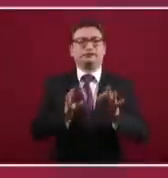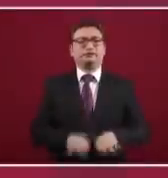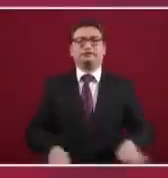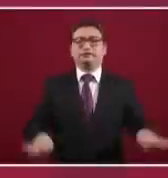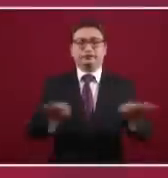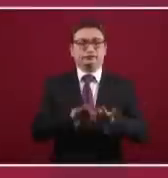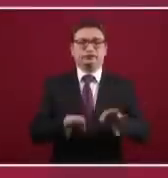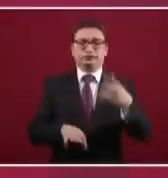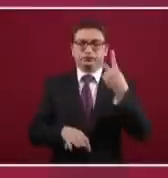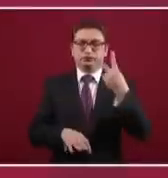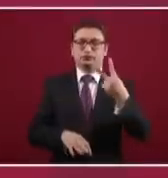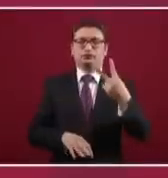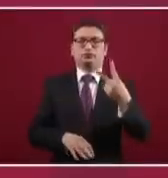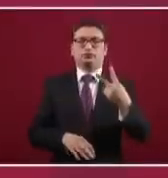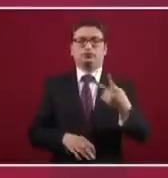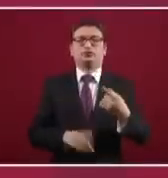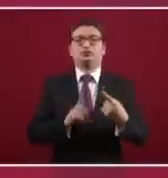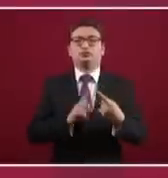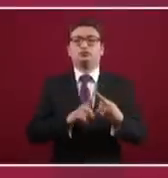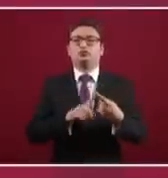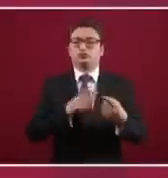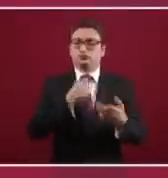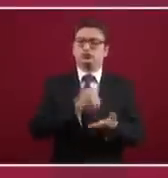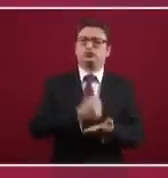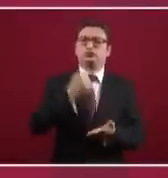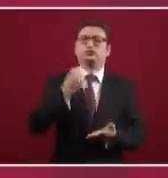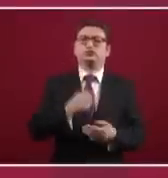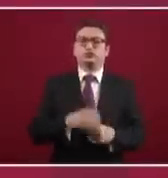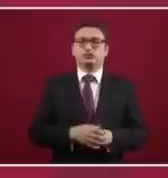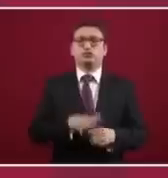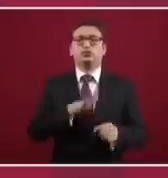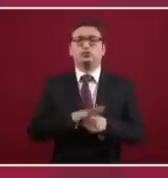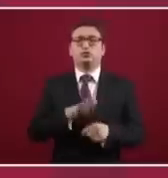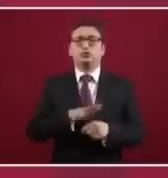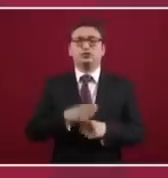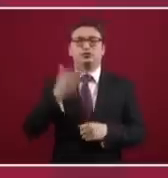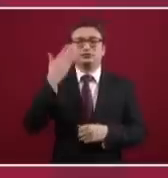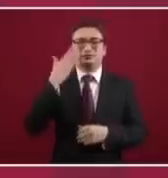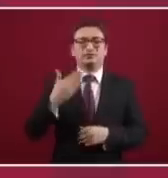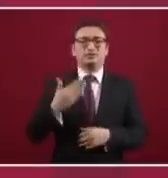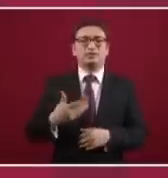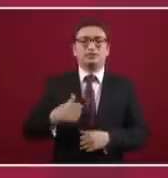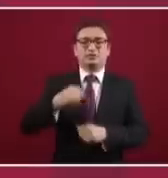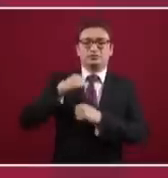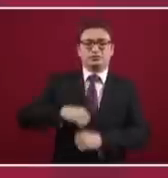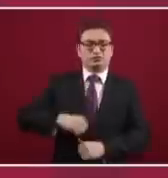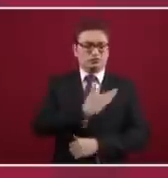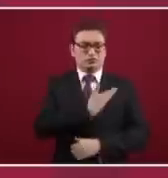importantísimas. Se aprueba la revocación del mandato.